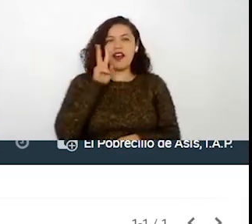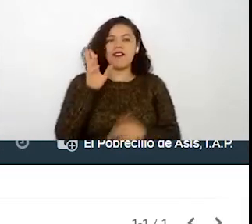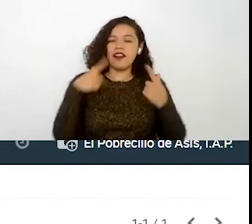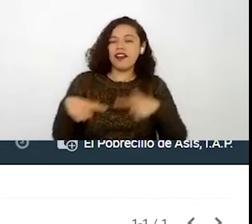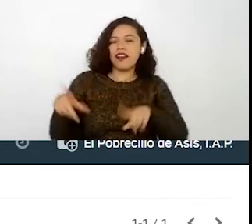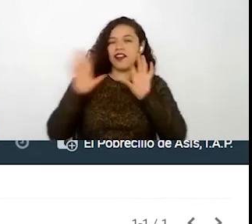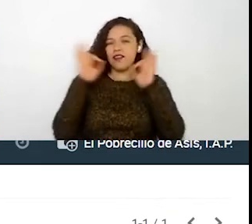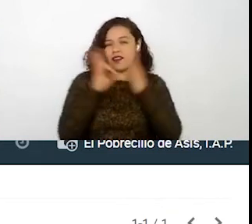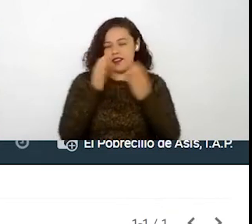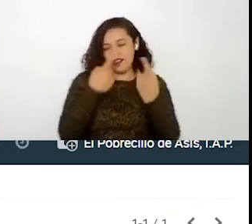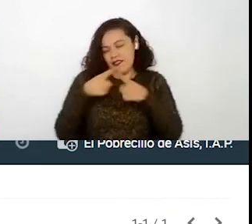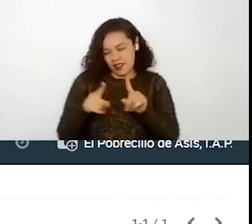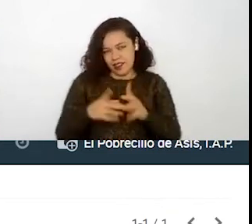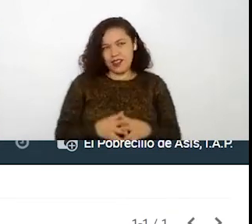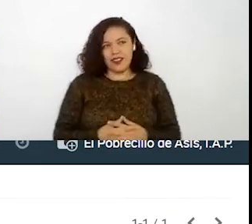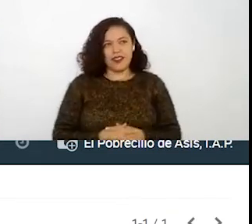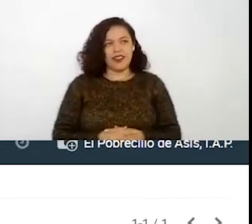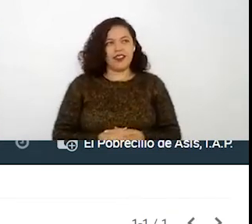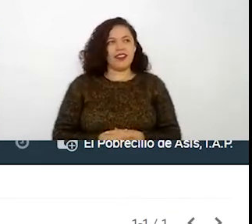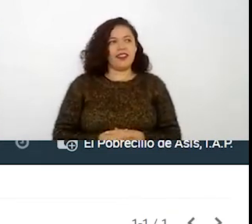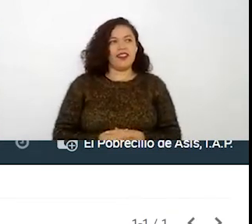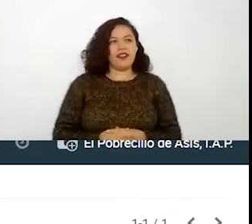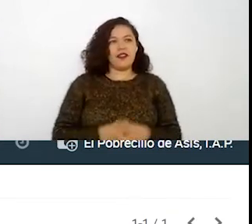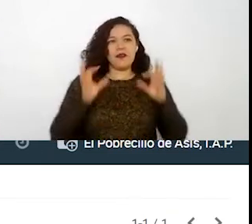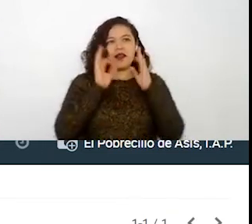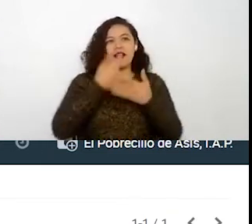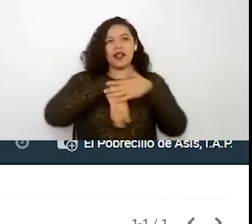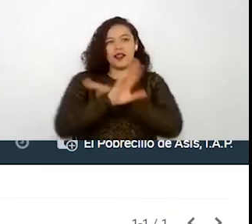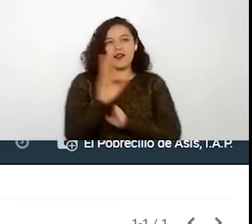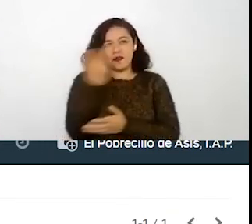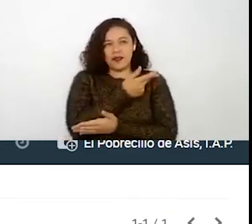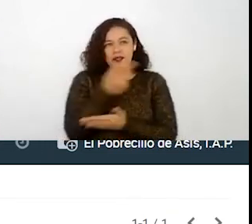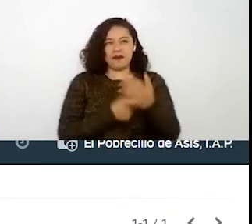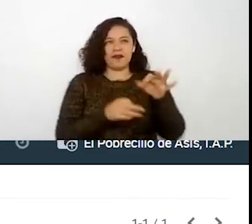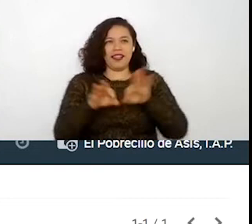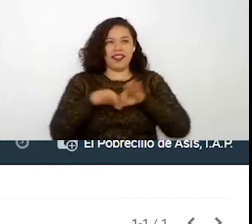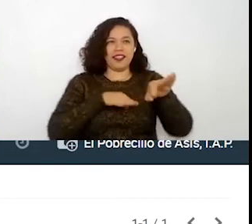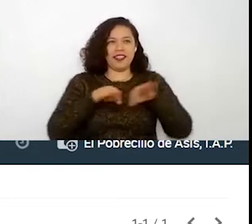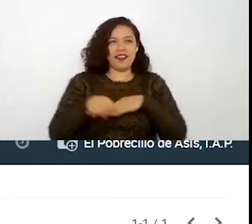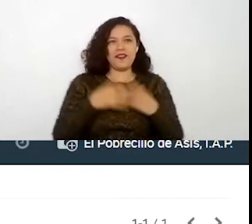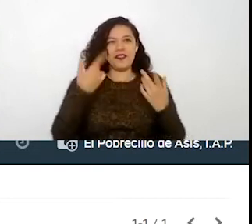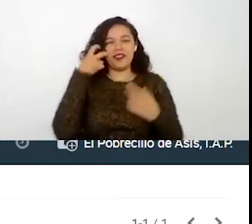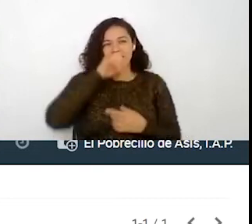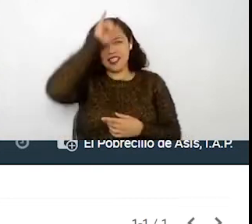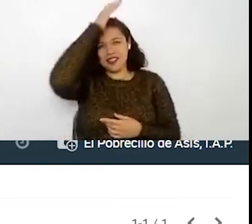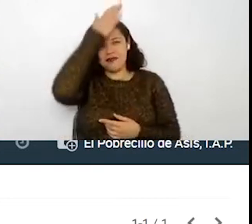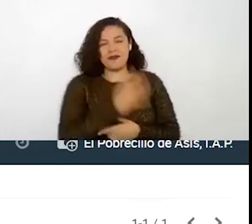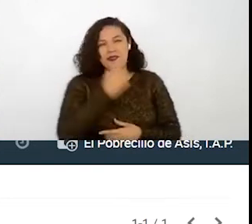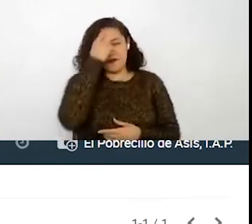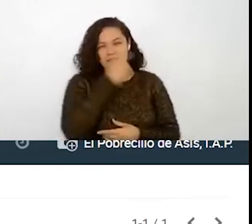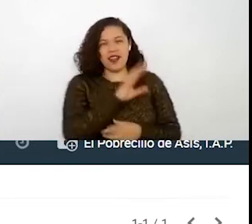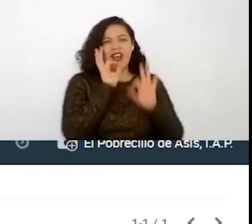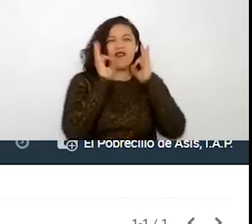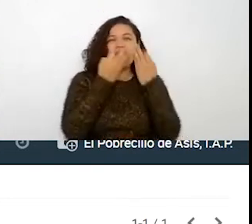de otra forma No está cómo ingresar en este caso el programa de trabajo es el icono entonces de este como una especie de